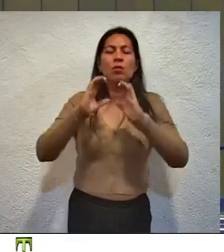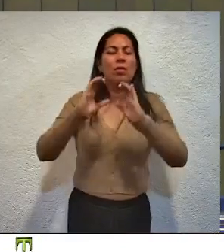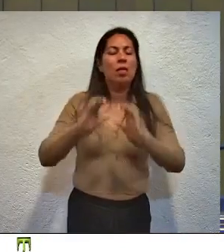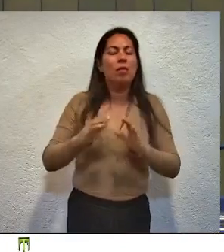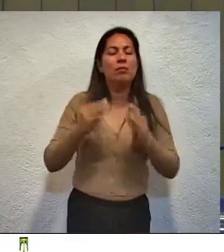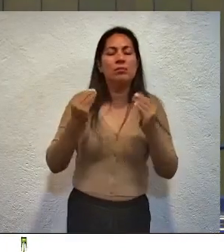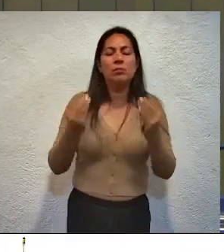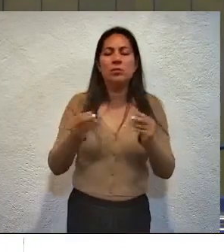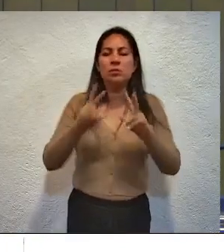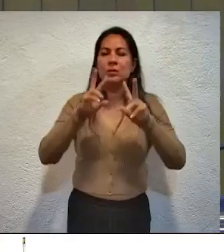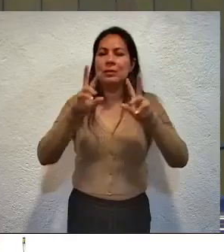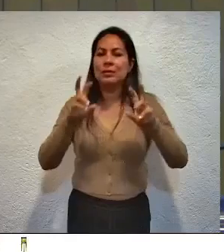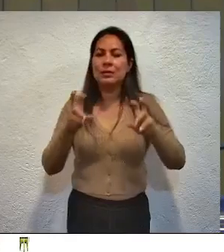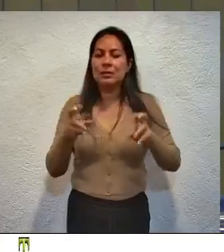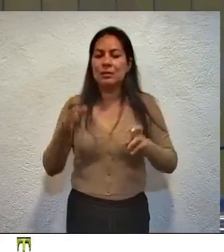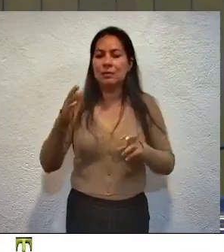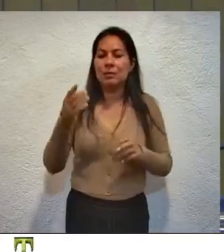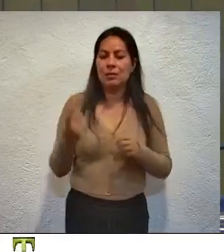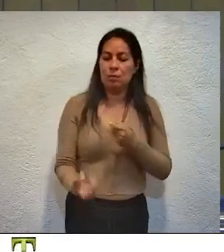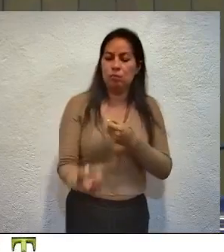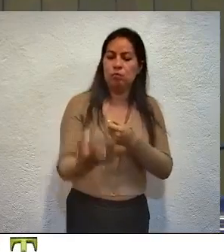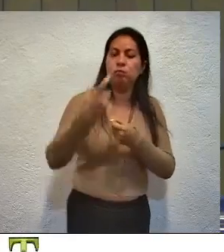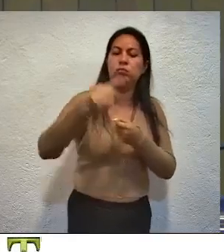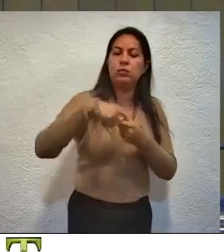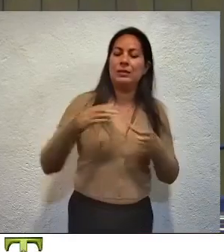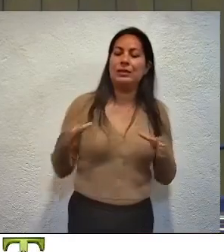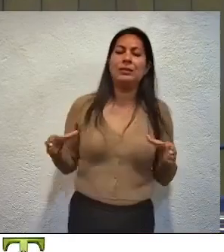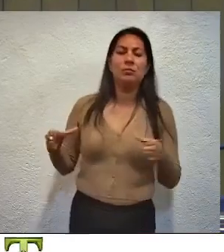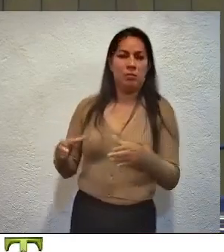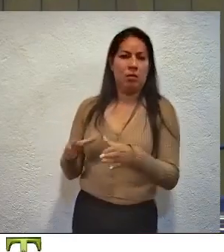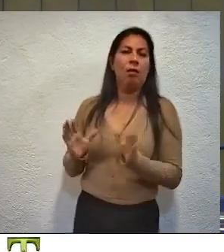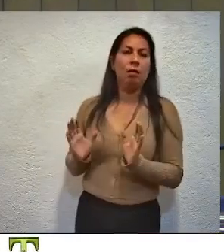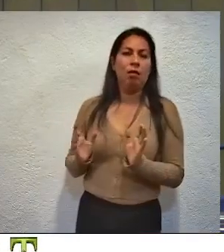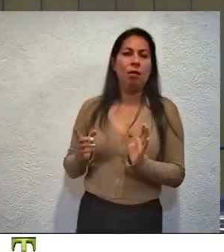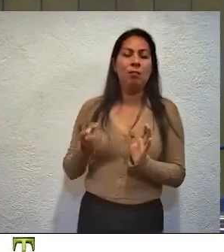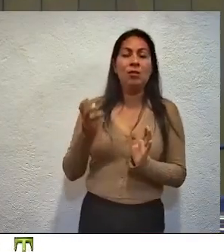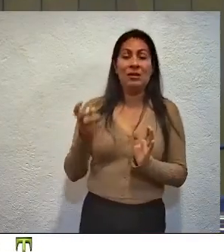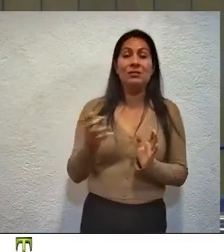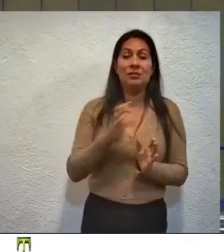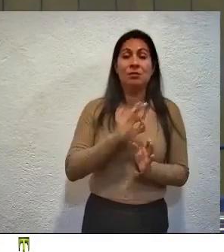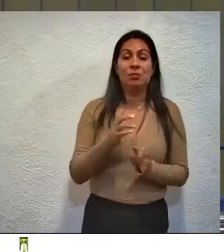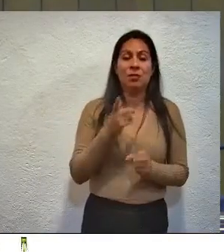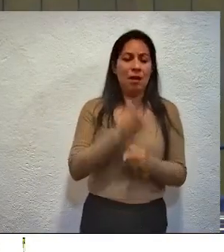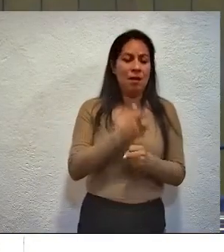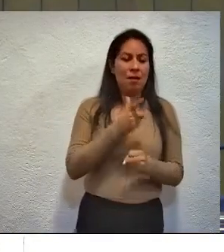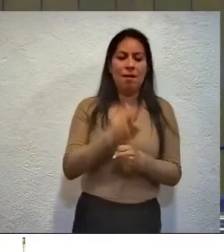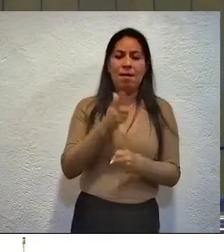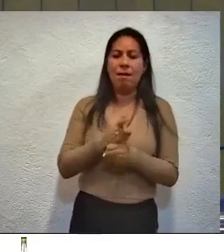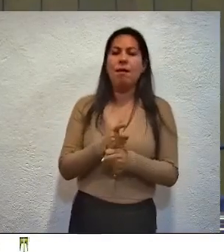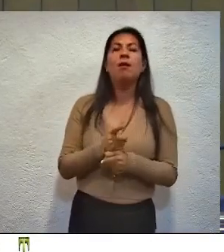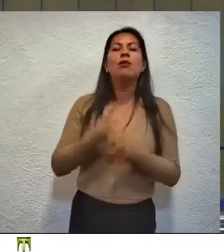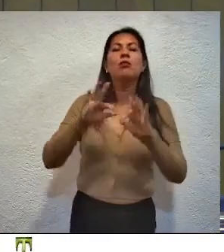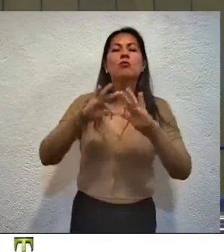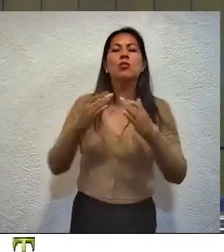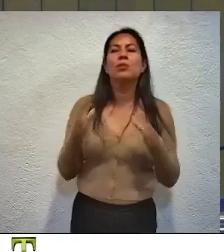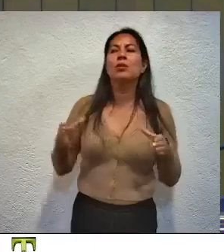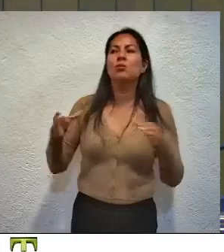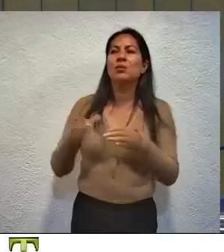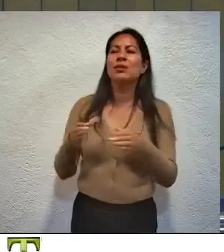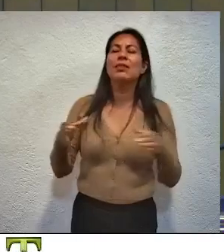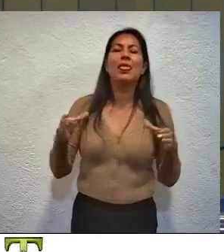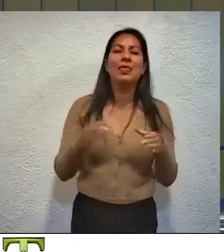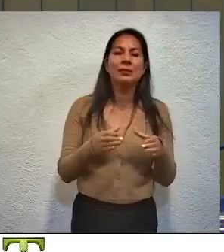cuidado, el tema de las autoadscripciones de las comunidades, para que así se pueda identificar qué tipo de